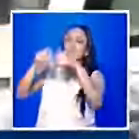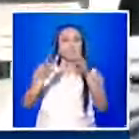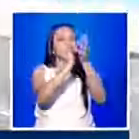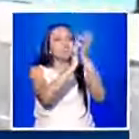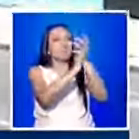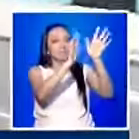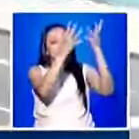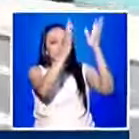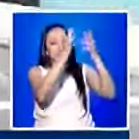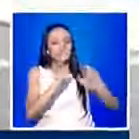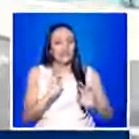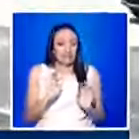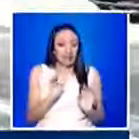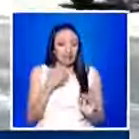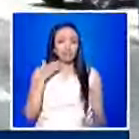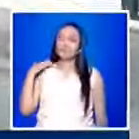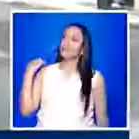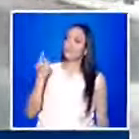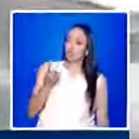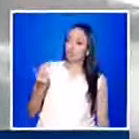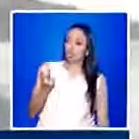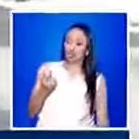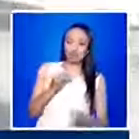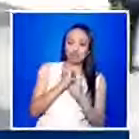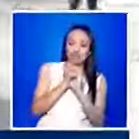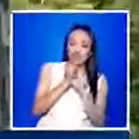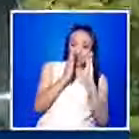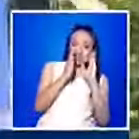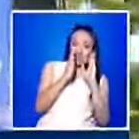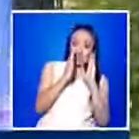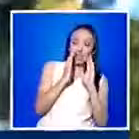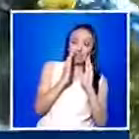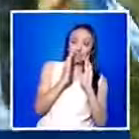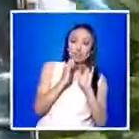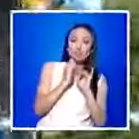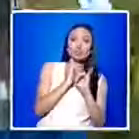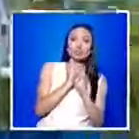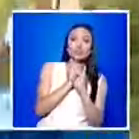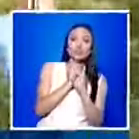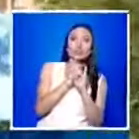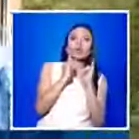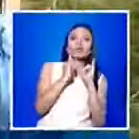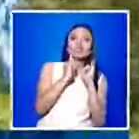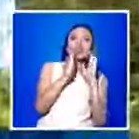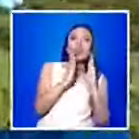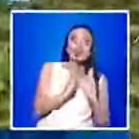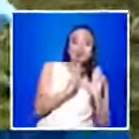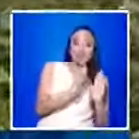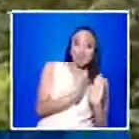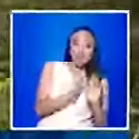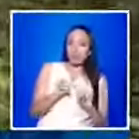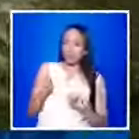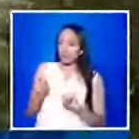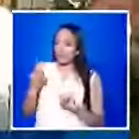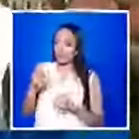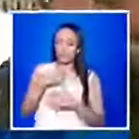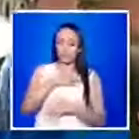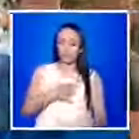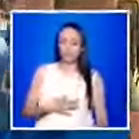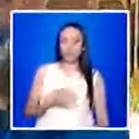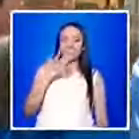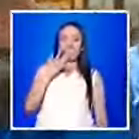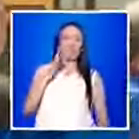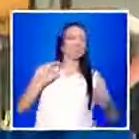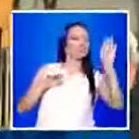peatones. Ella y su entrenador, Bernardo Valdés, lucían las dos medallas doradas conquistadas en París 2024 mientras